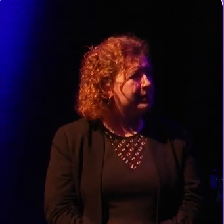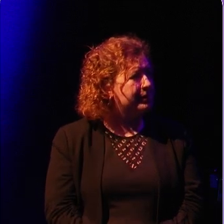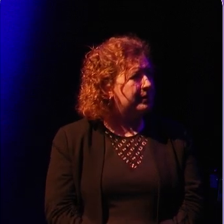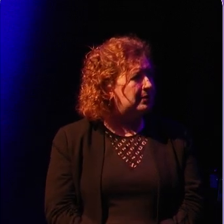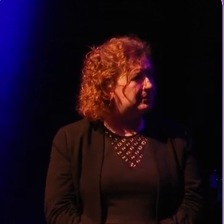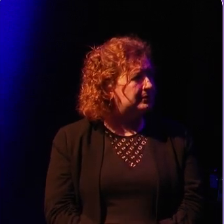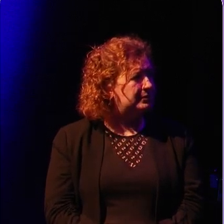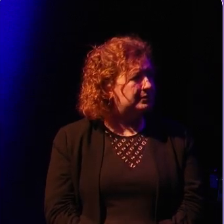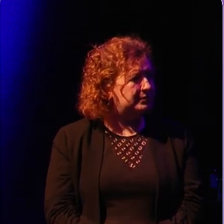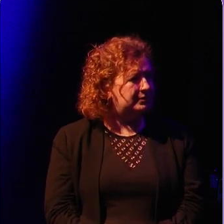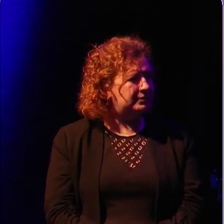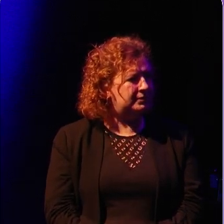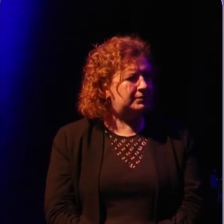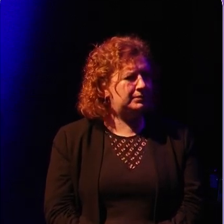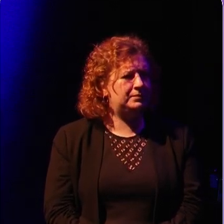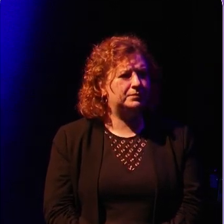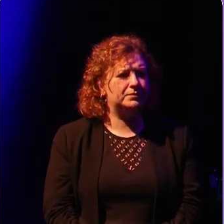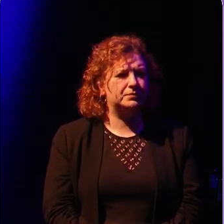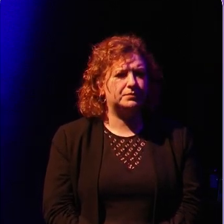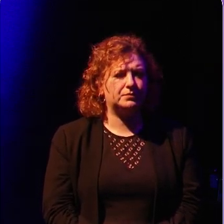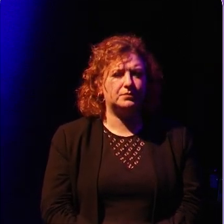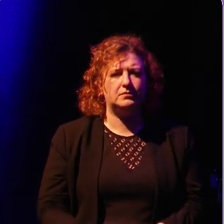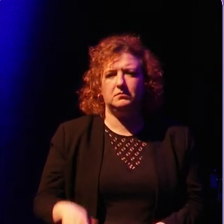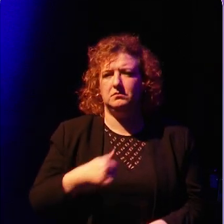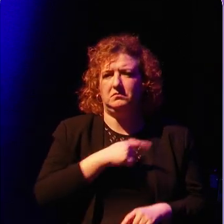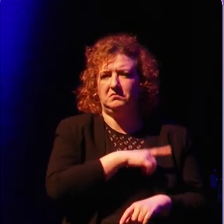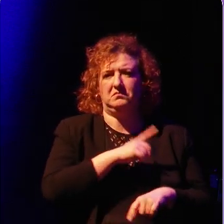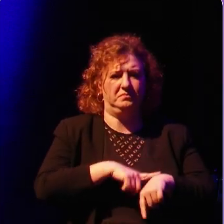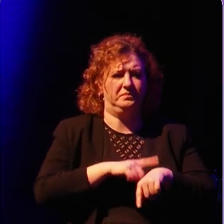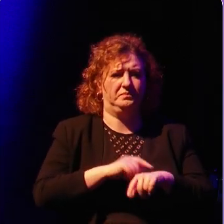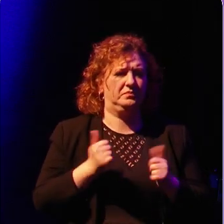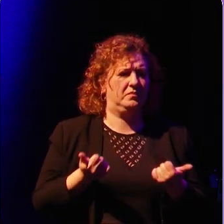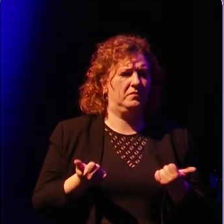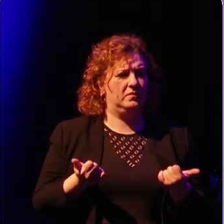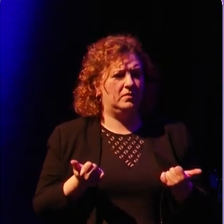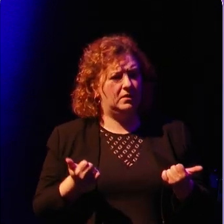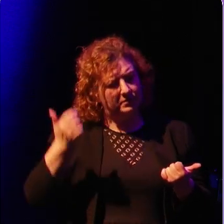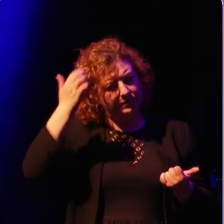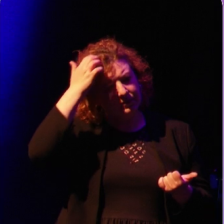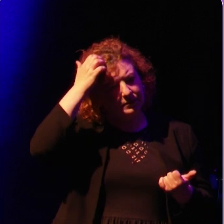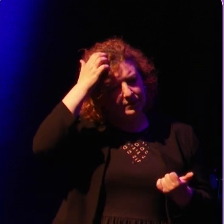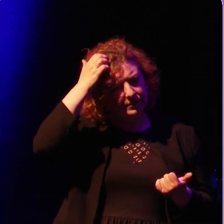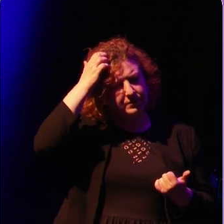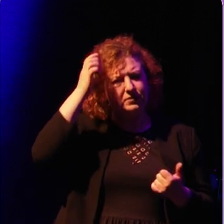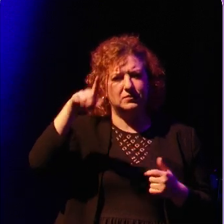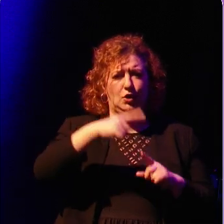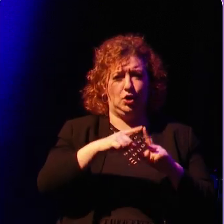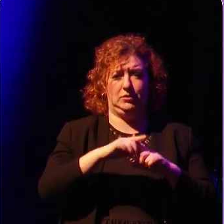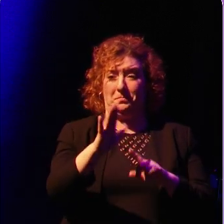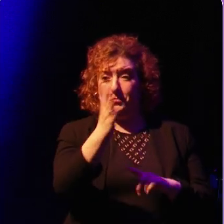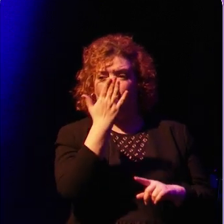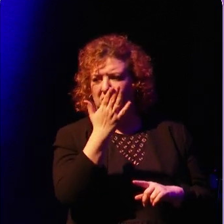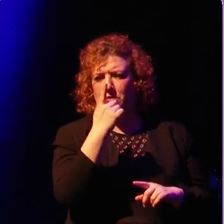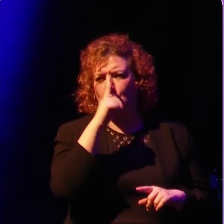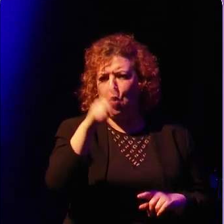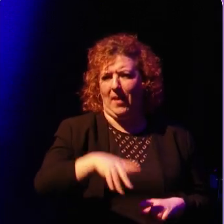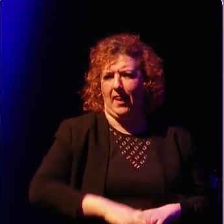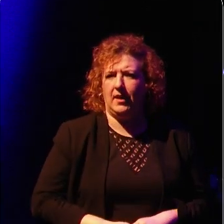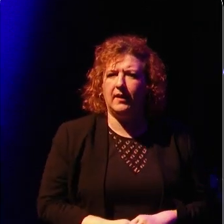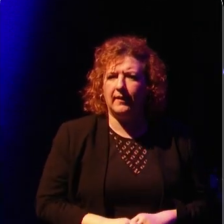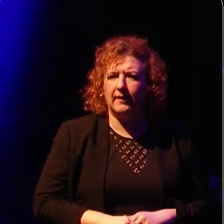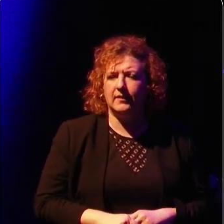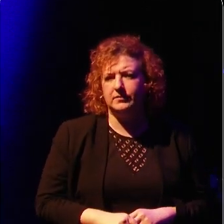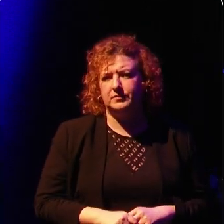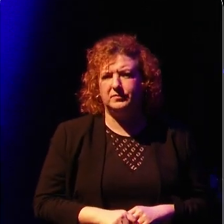en realidad, muy poquito tiempo de producir. Y me podrías decir, oye, esto que me has mostrado no vale,